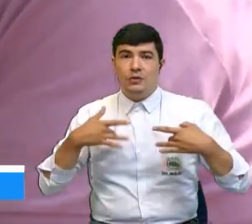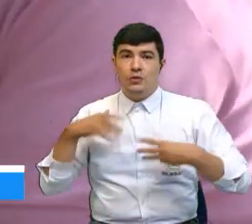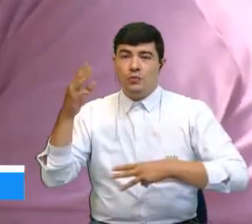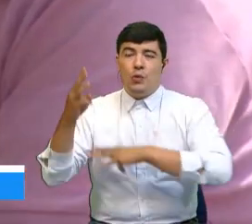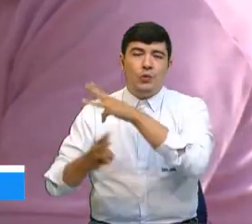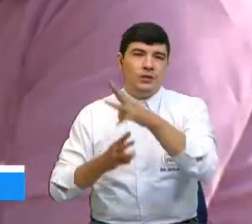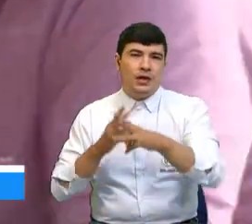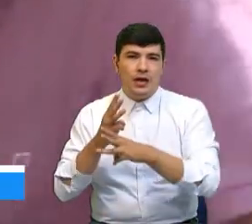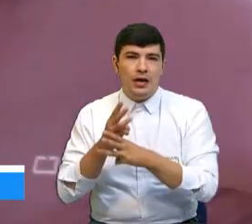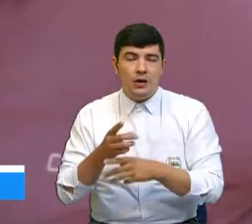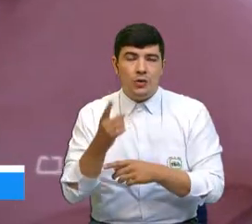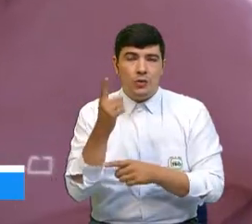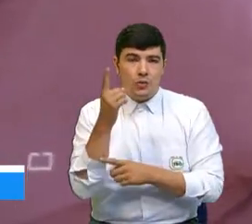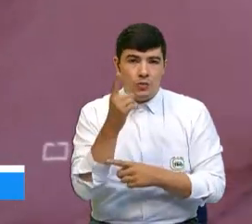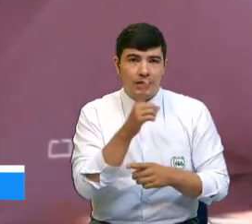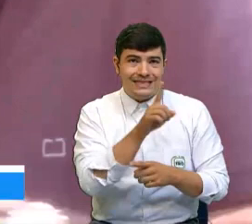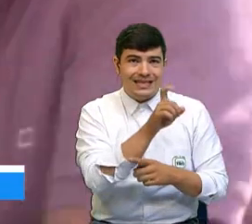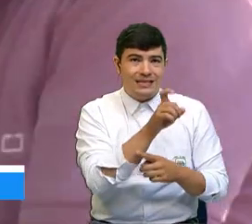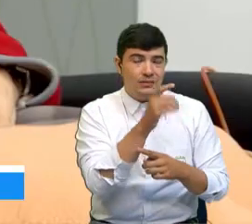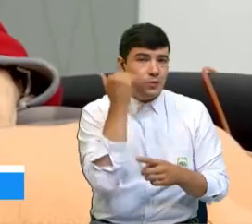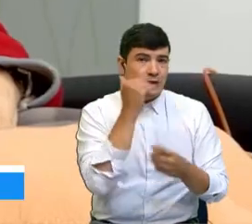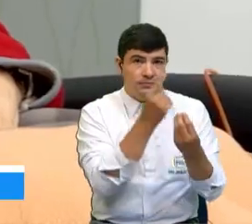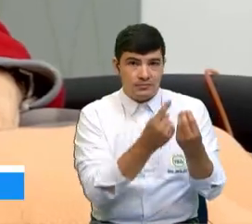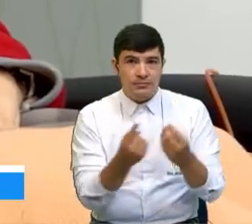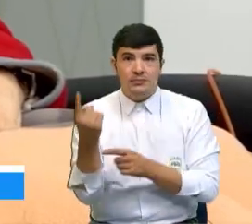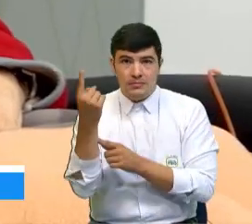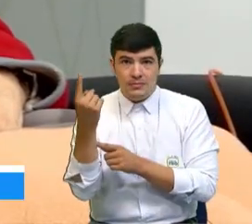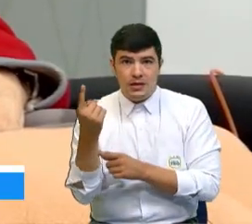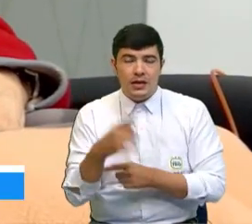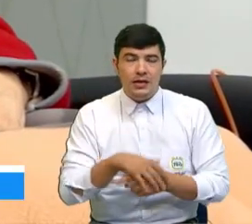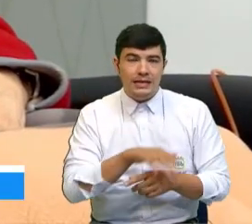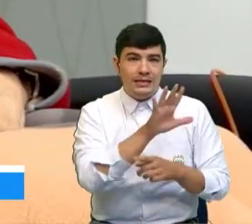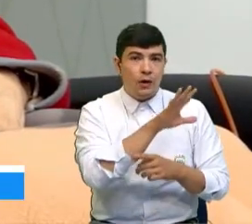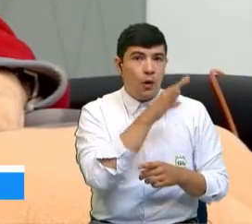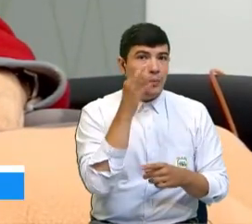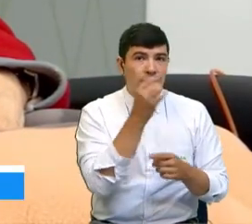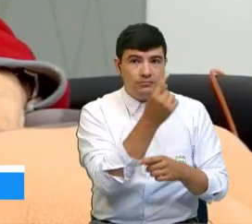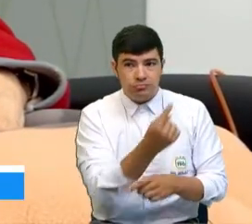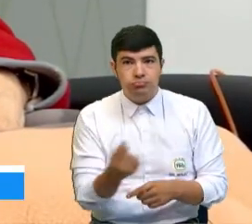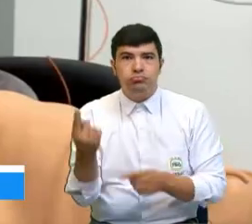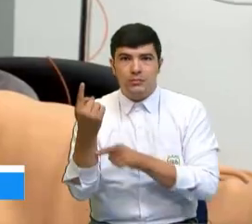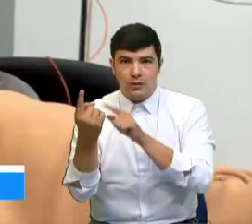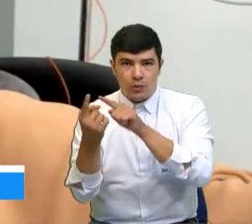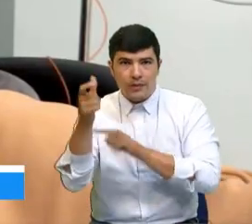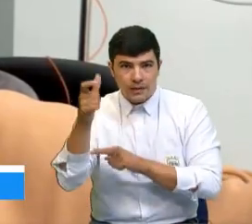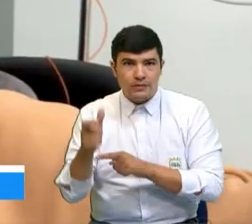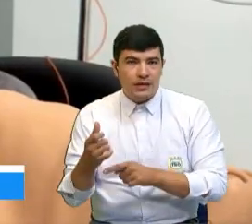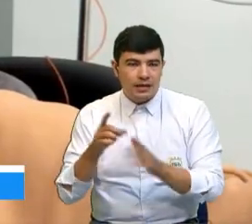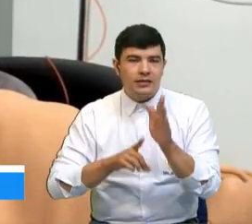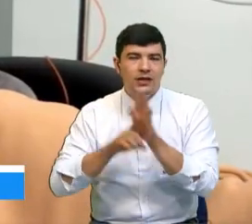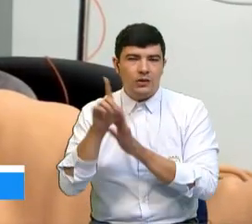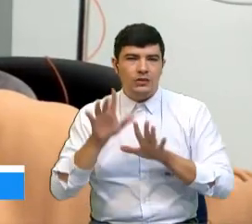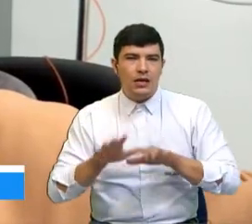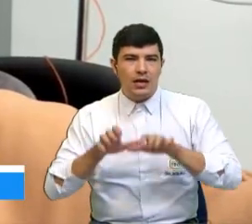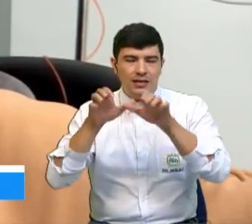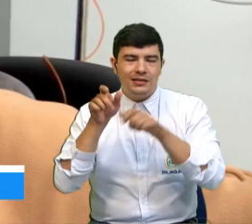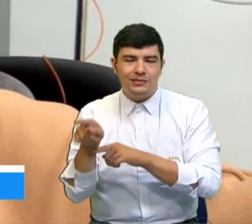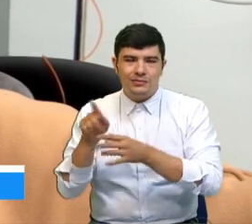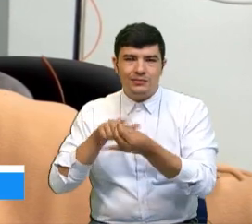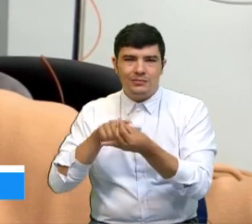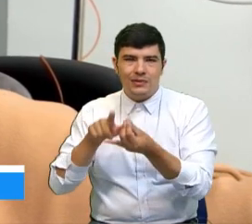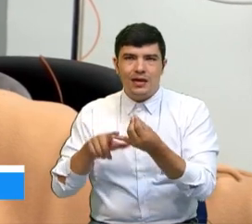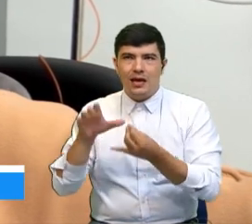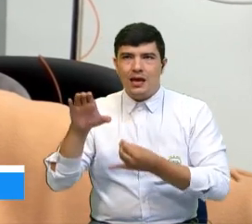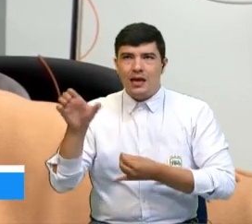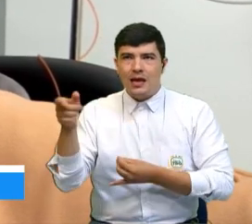cada seis mujeres y uno de cada cinco hombres desarrolla cáncer en algún momento de su vida este fue el caso de gladys guerrero a